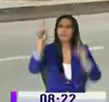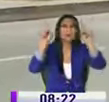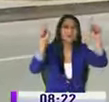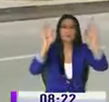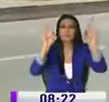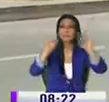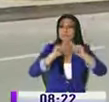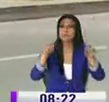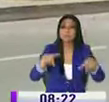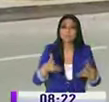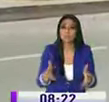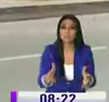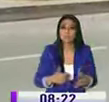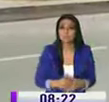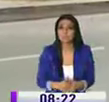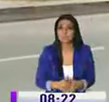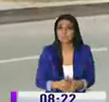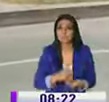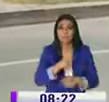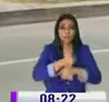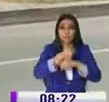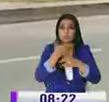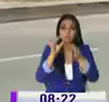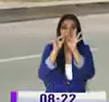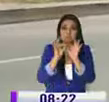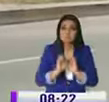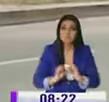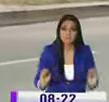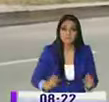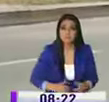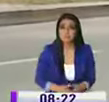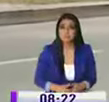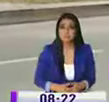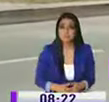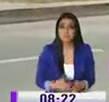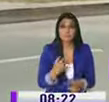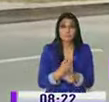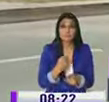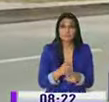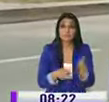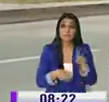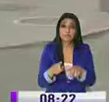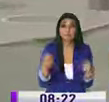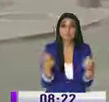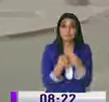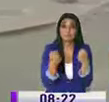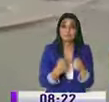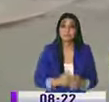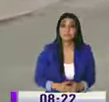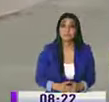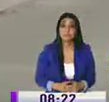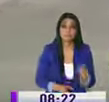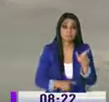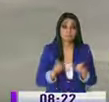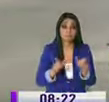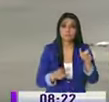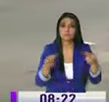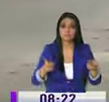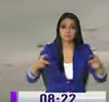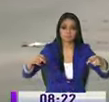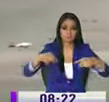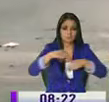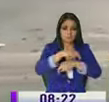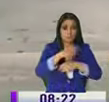eso no corrigen los las autoridades y eso ocasiona muchas veces ataque y lentes los peatones también resultan